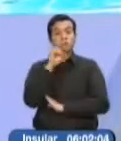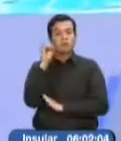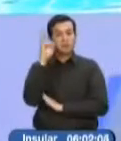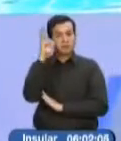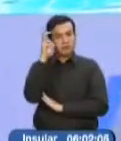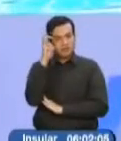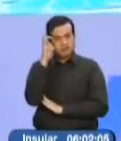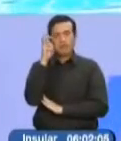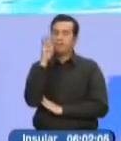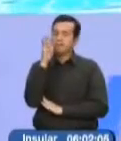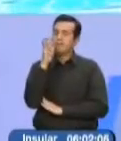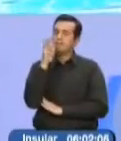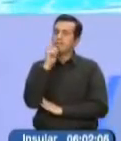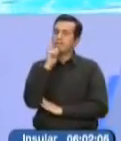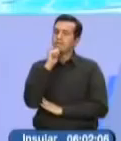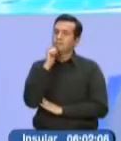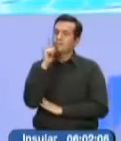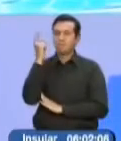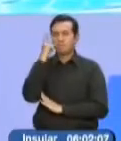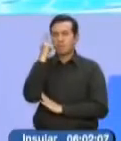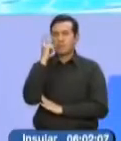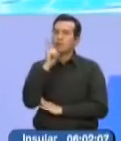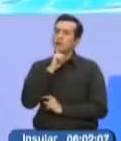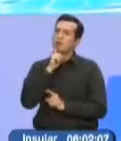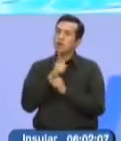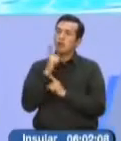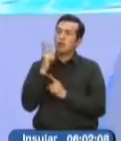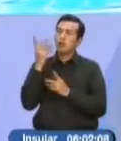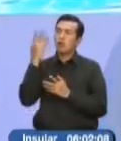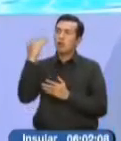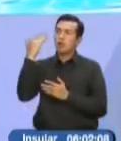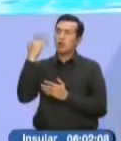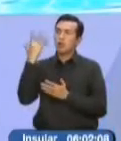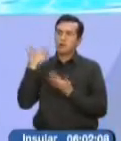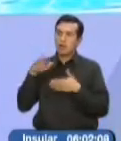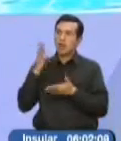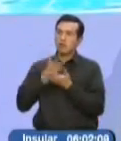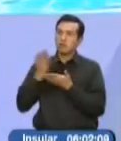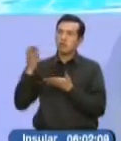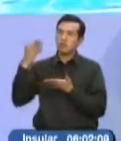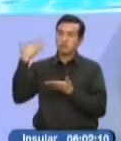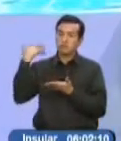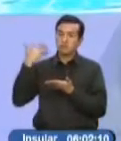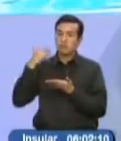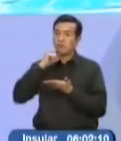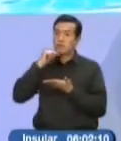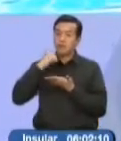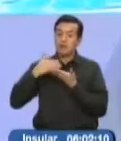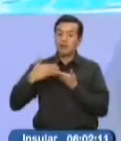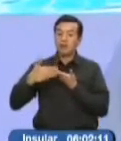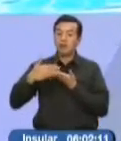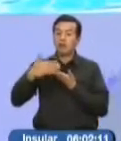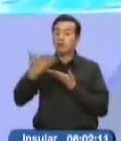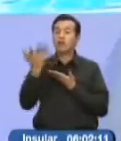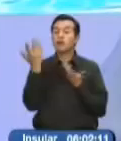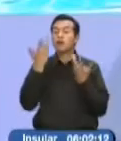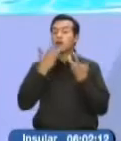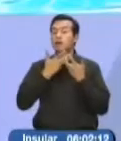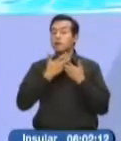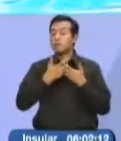lo que insisto es que todavía estamos mucho más seguros de lo que queremos dejar atrás como integración política, que lo que realmente nos va a